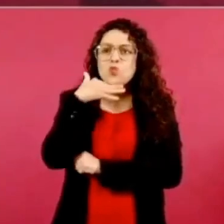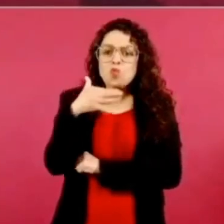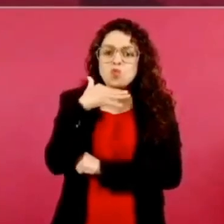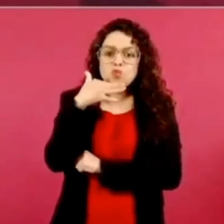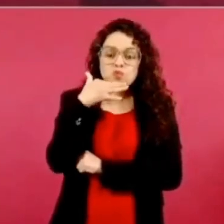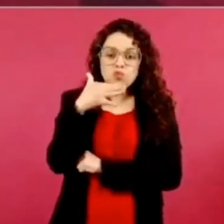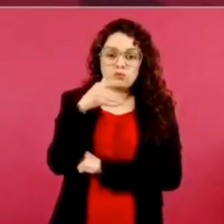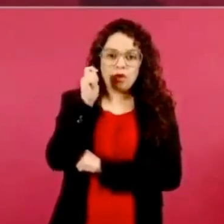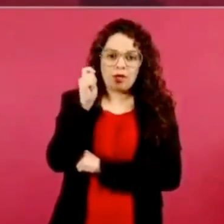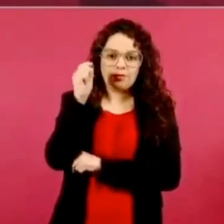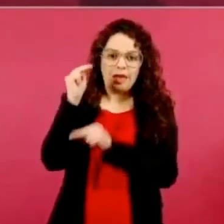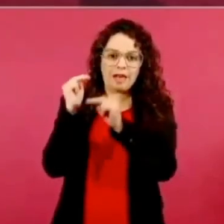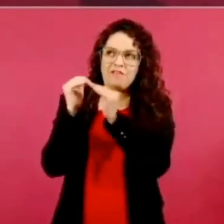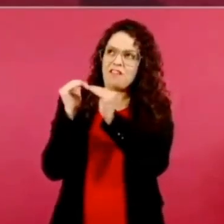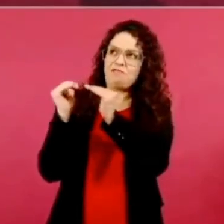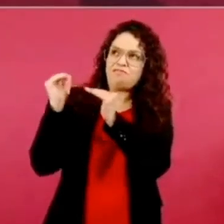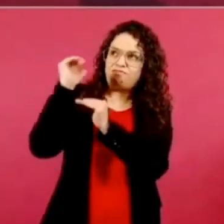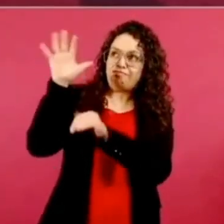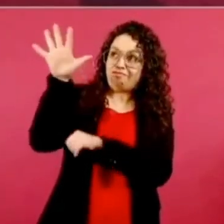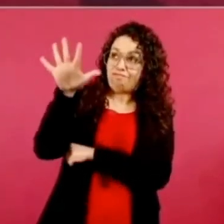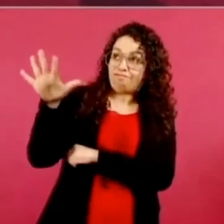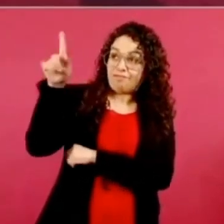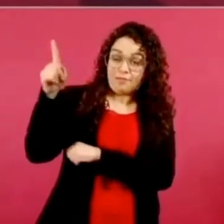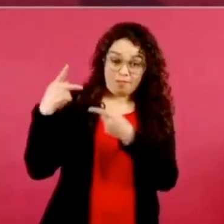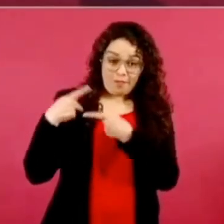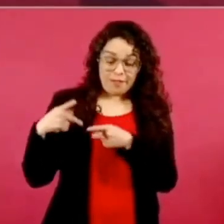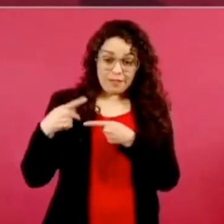querían que se